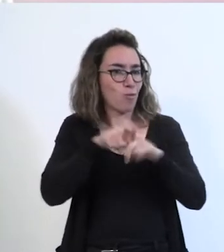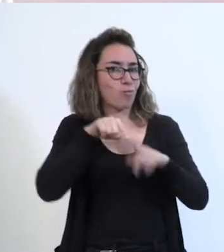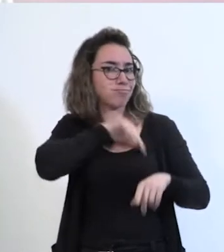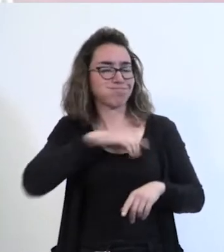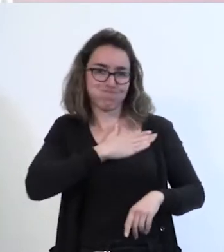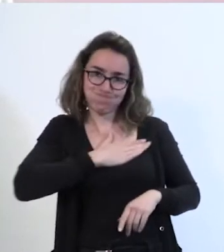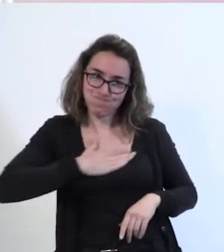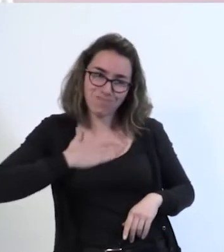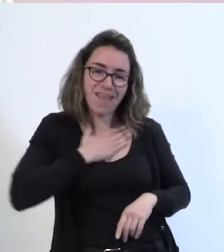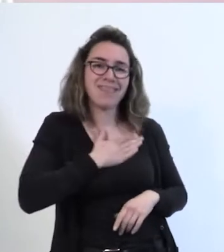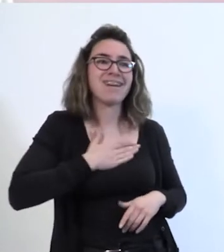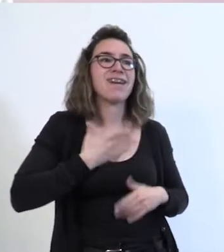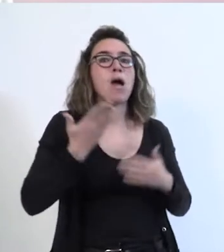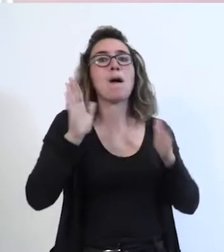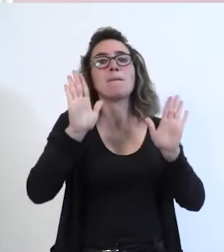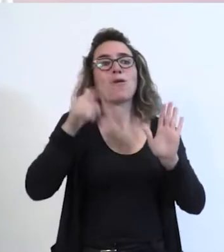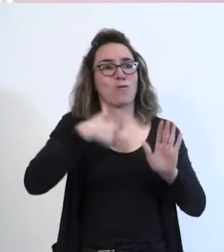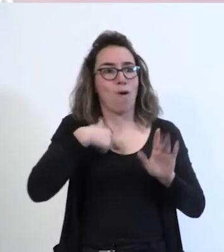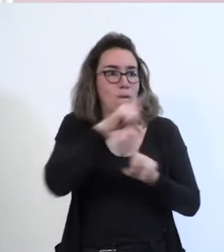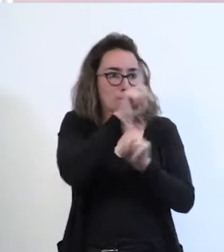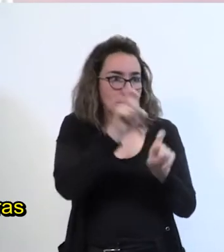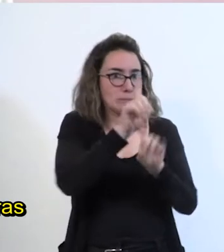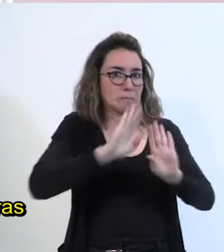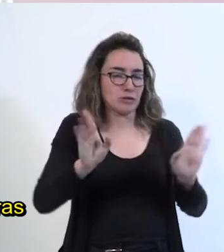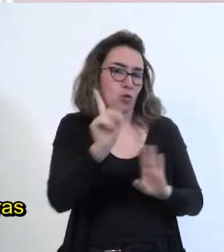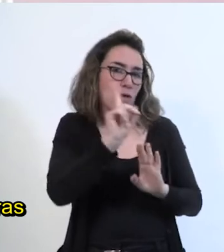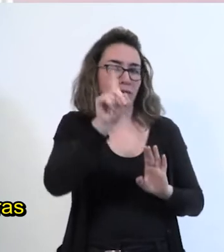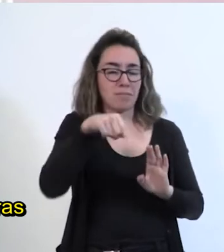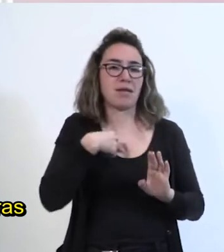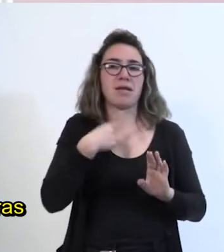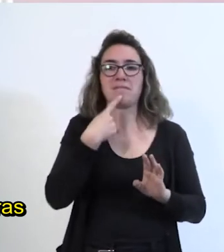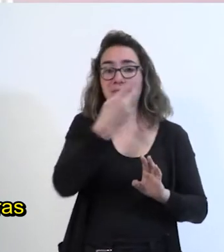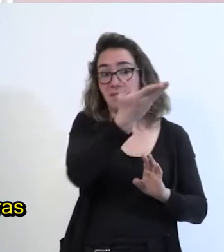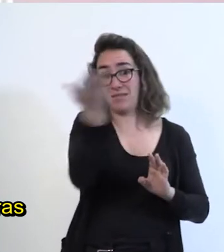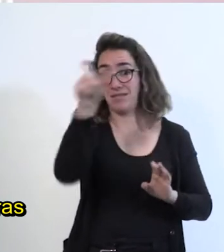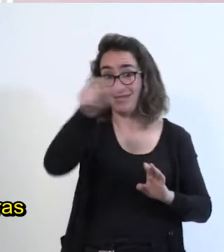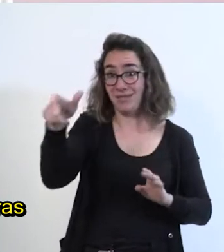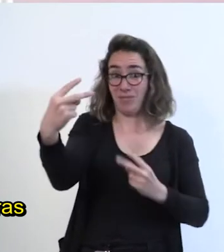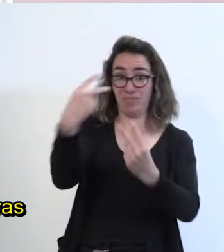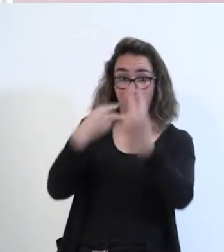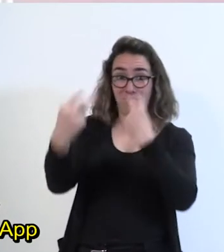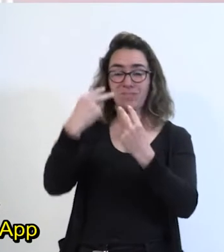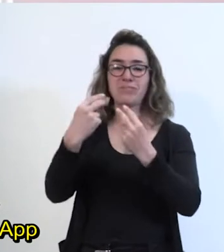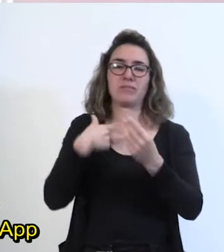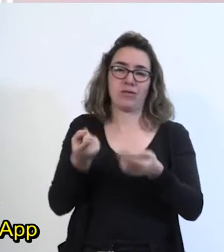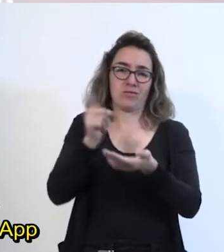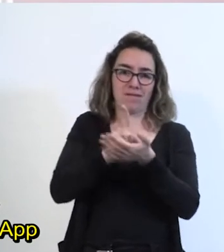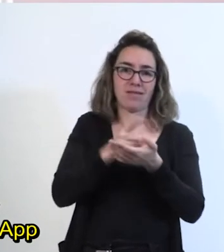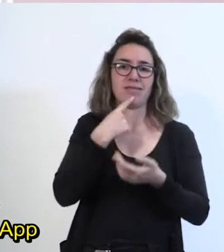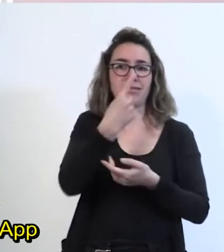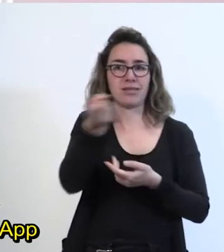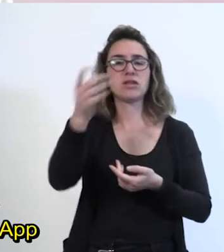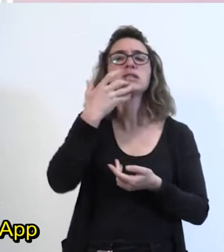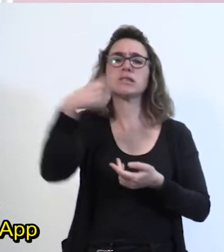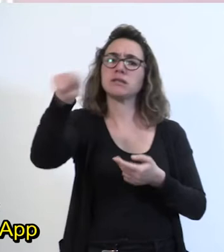a, porque no solamente yo tengo que tener la oportunidad de hacerte preguntas, vamos a repetir para las compañeras que nos están viendo el